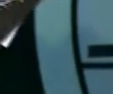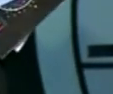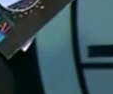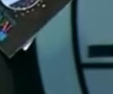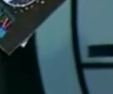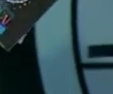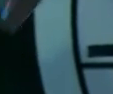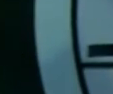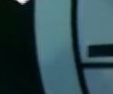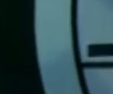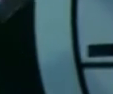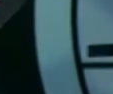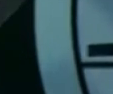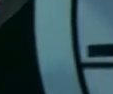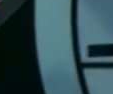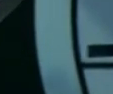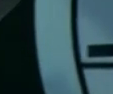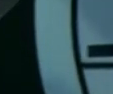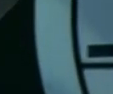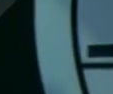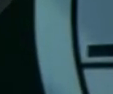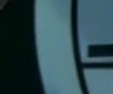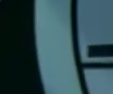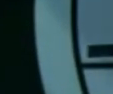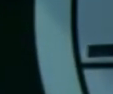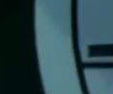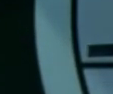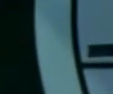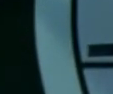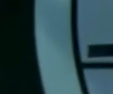los murgueros representantes de las distintas murgas?